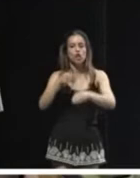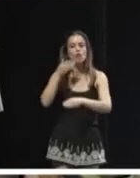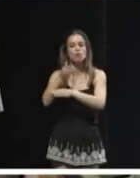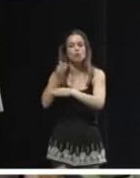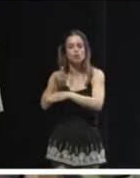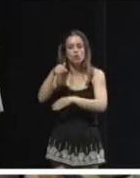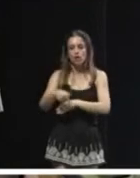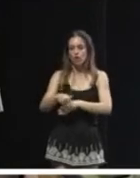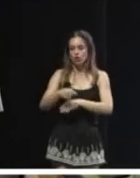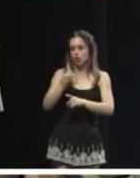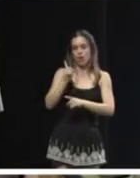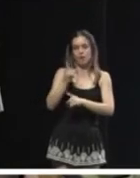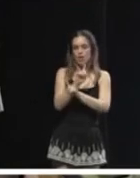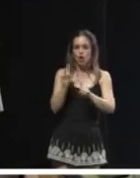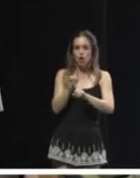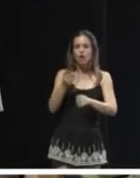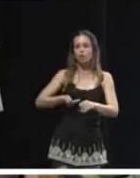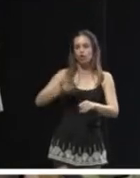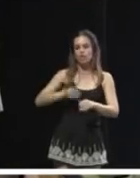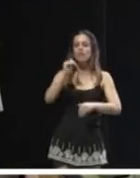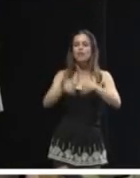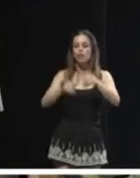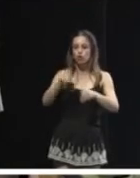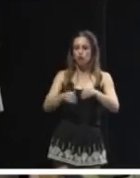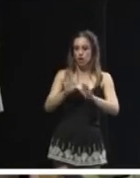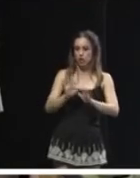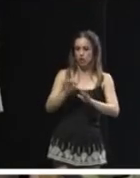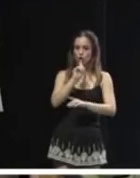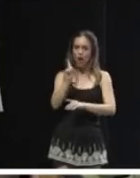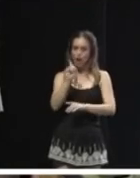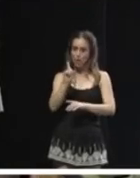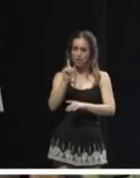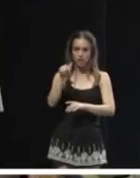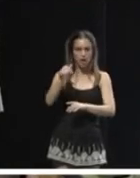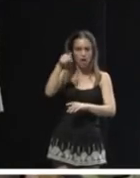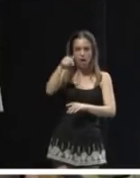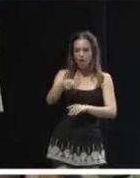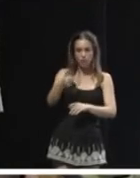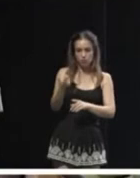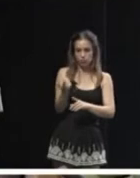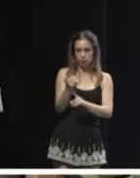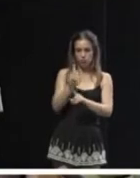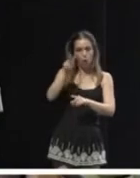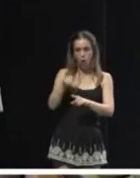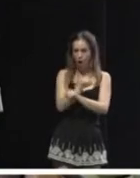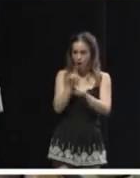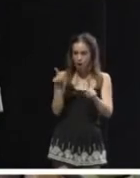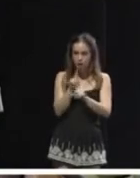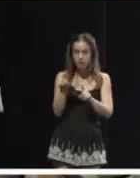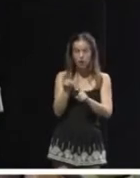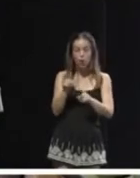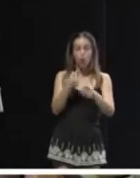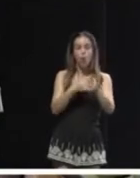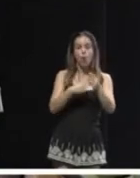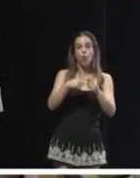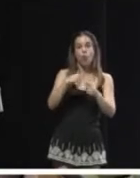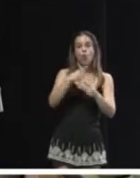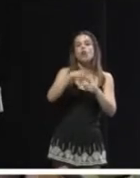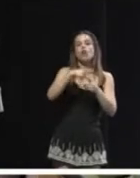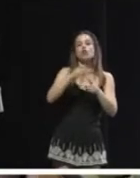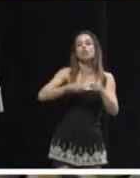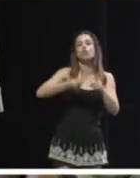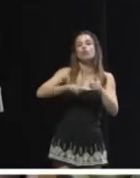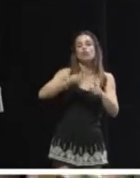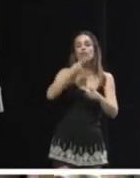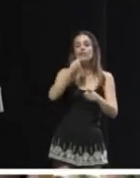poder votar, pero la democracia no es solamente esto. Os voy a dar un dato.